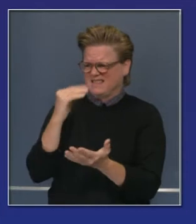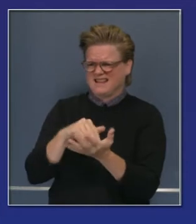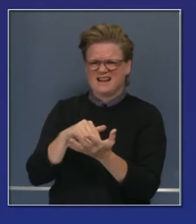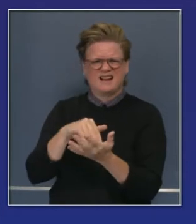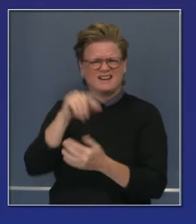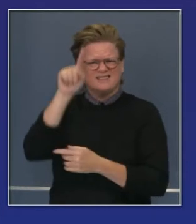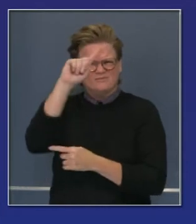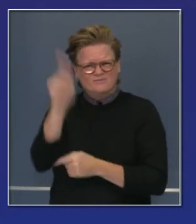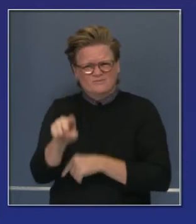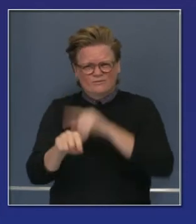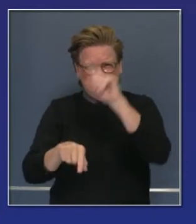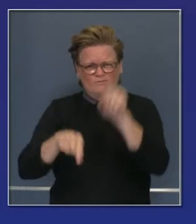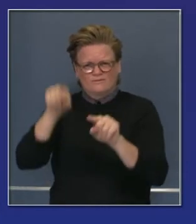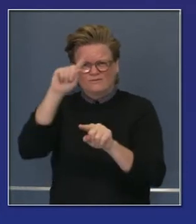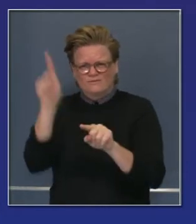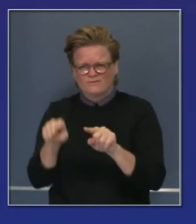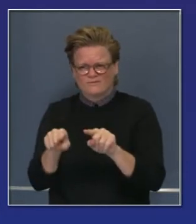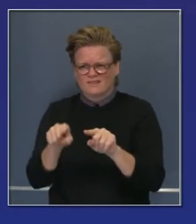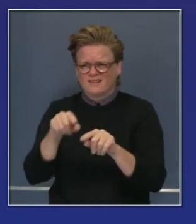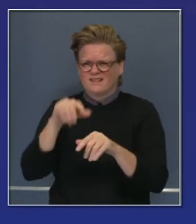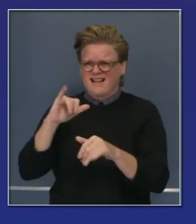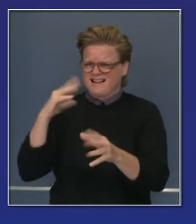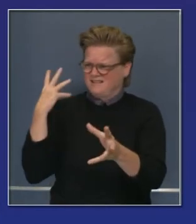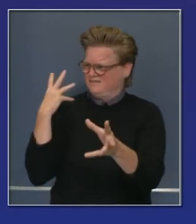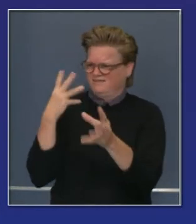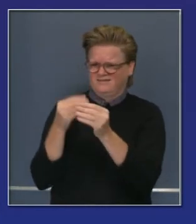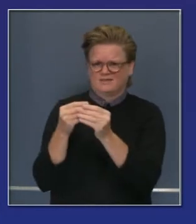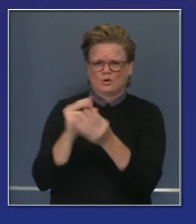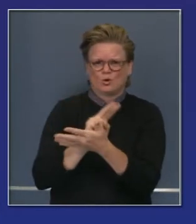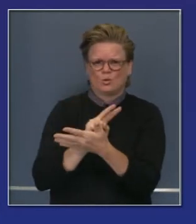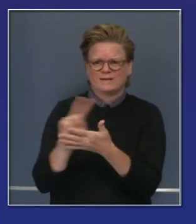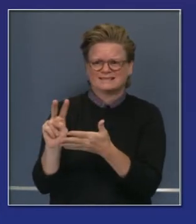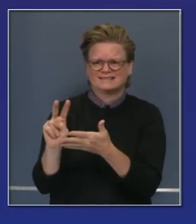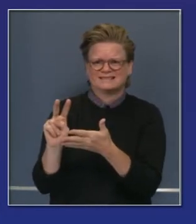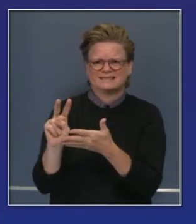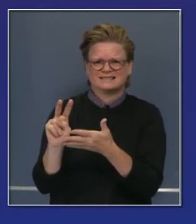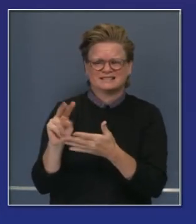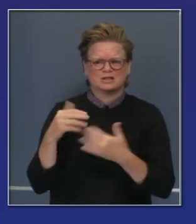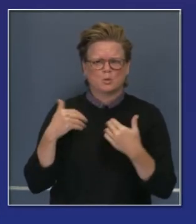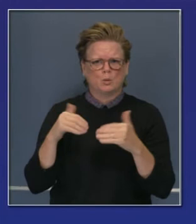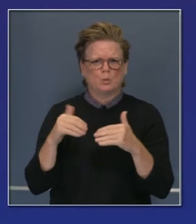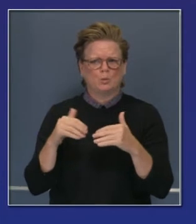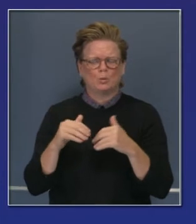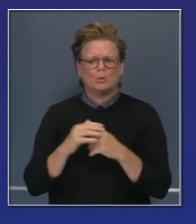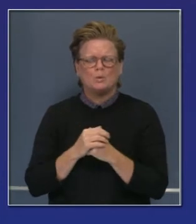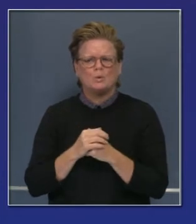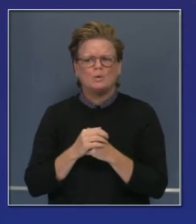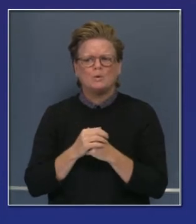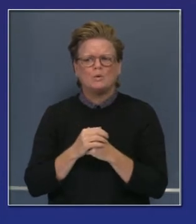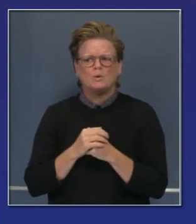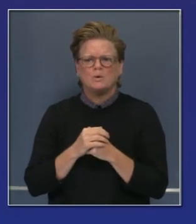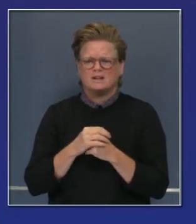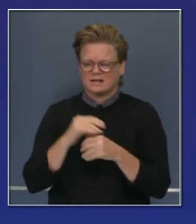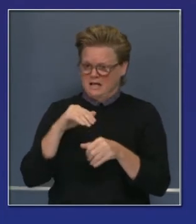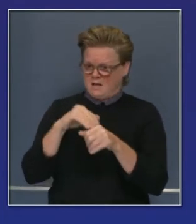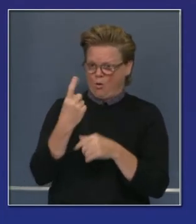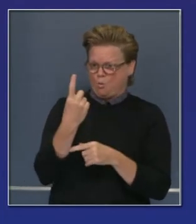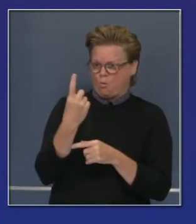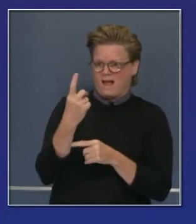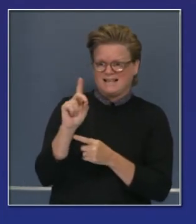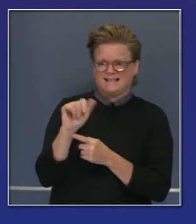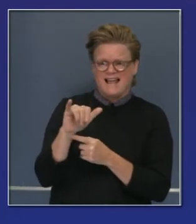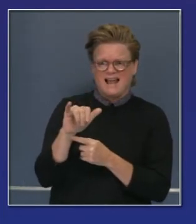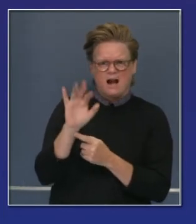13,000 relampagazos que experimentamos en los últimos 10 días, más o menos 93 relampagazos en las últimas